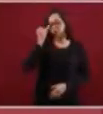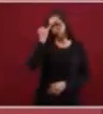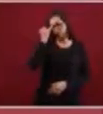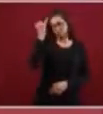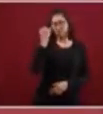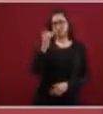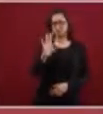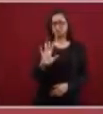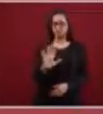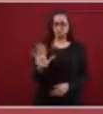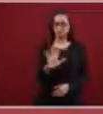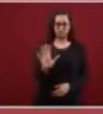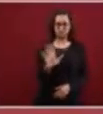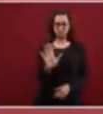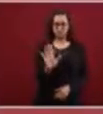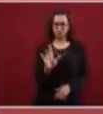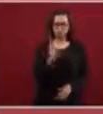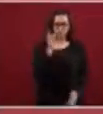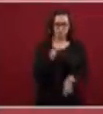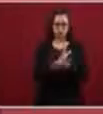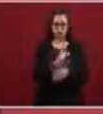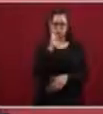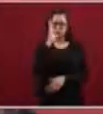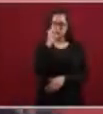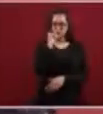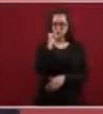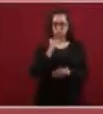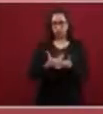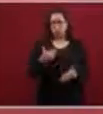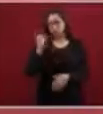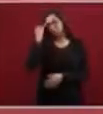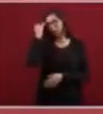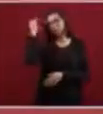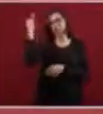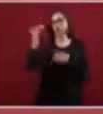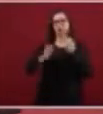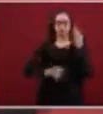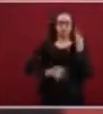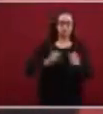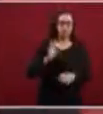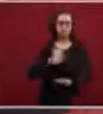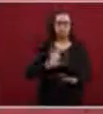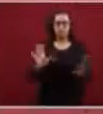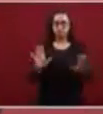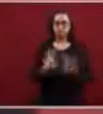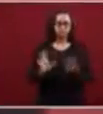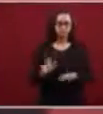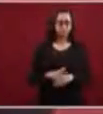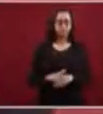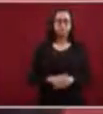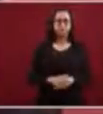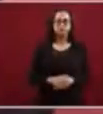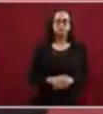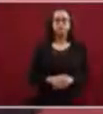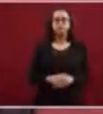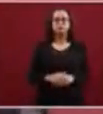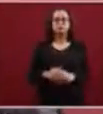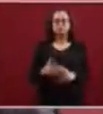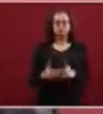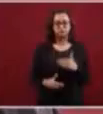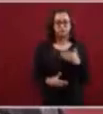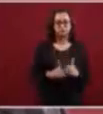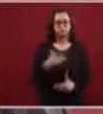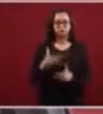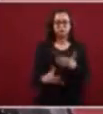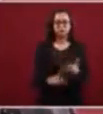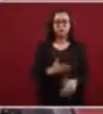Nada más, eso es lo único. O sea, en este asunto, yo creo que ya para mañana hay